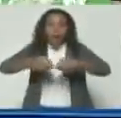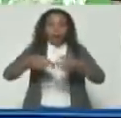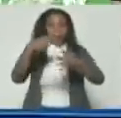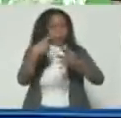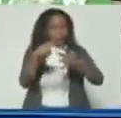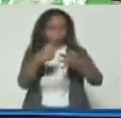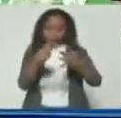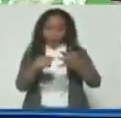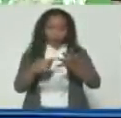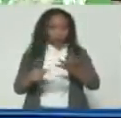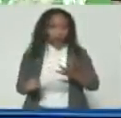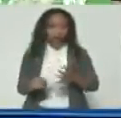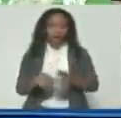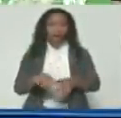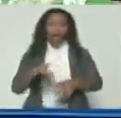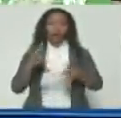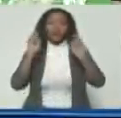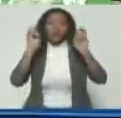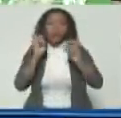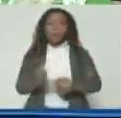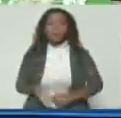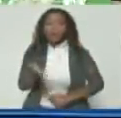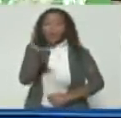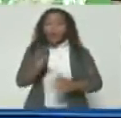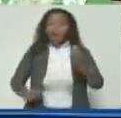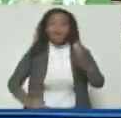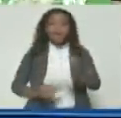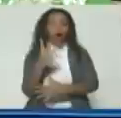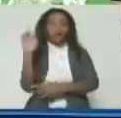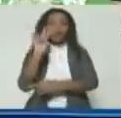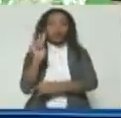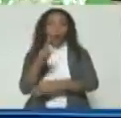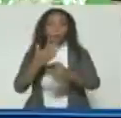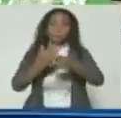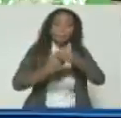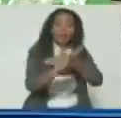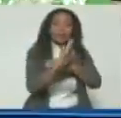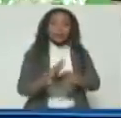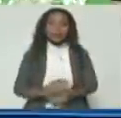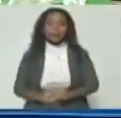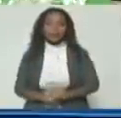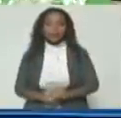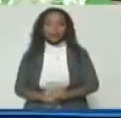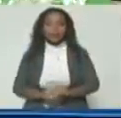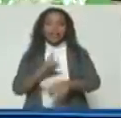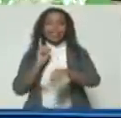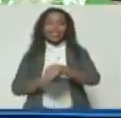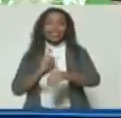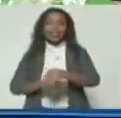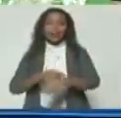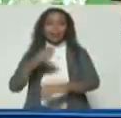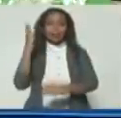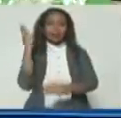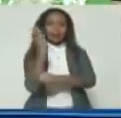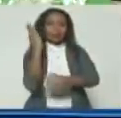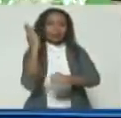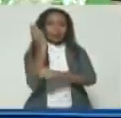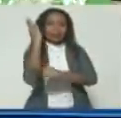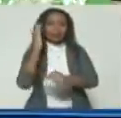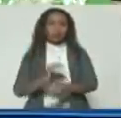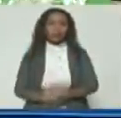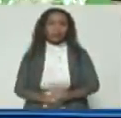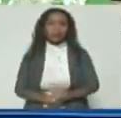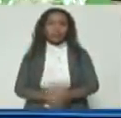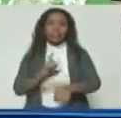etcétera, etcétera. Los elementos fundamentales para que Venezuela haya pasado en tiempos de sanciones,